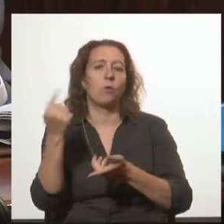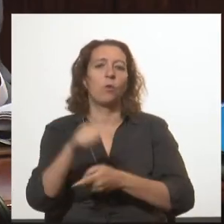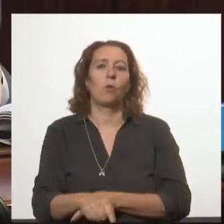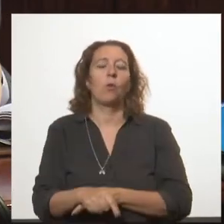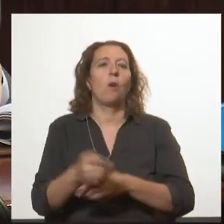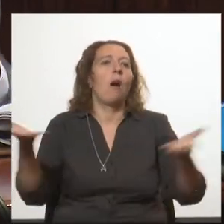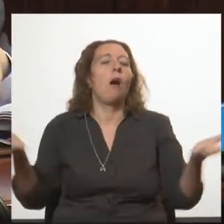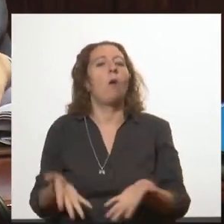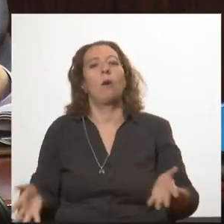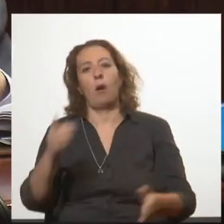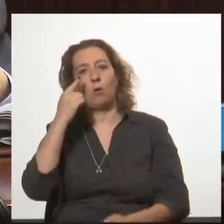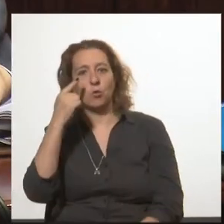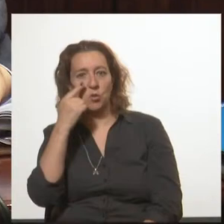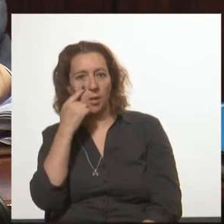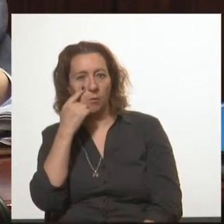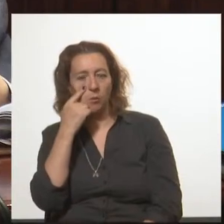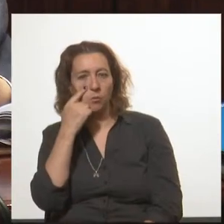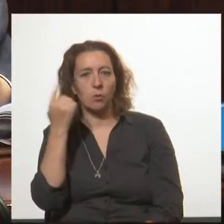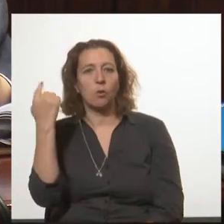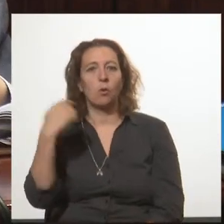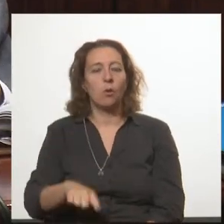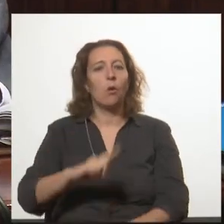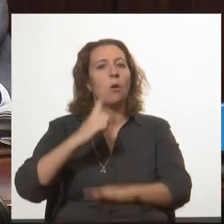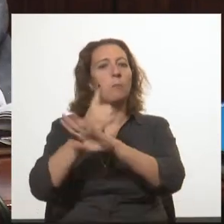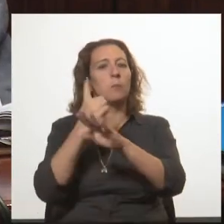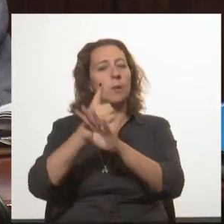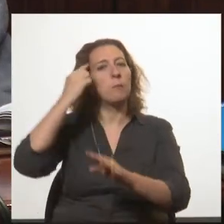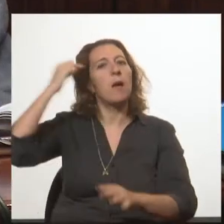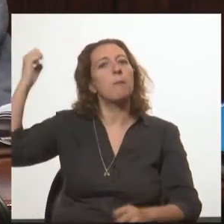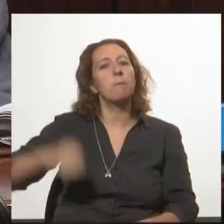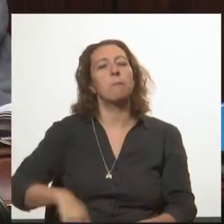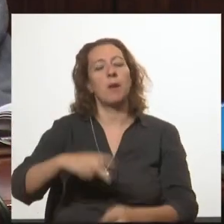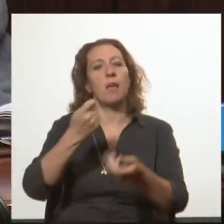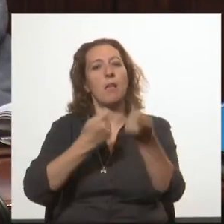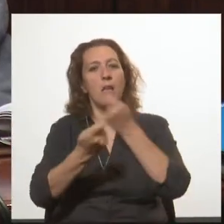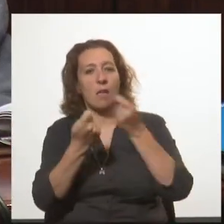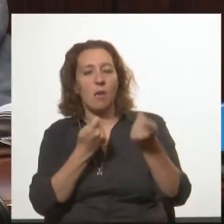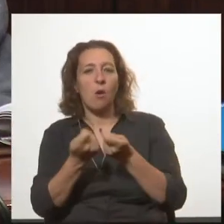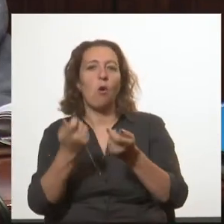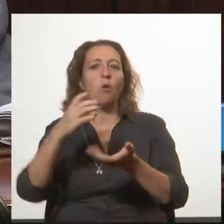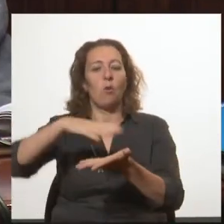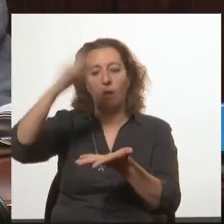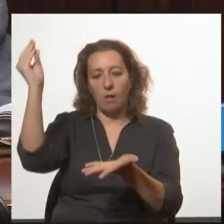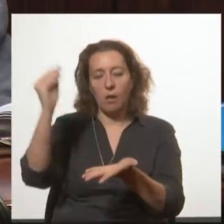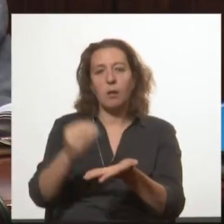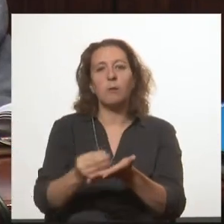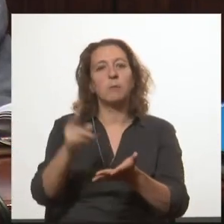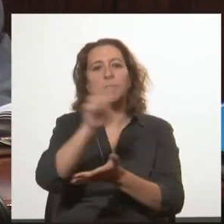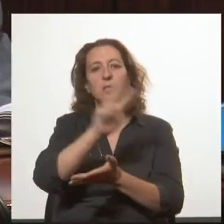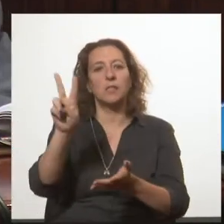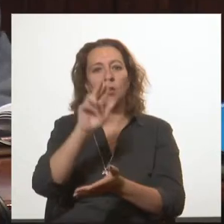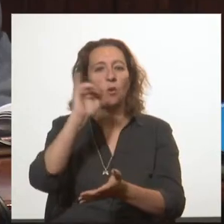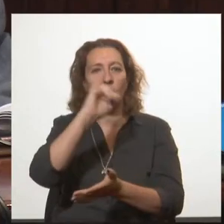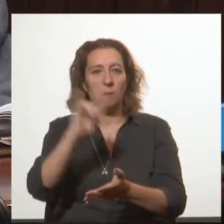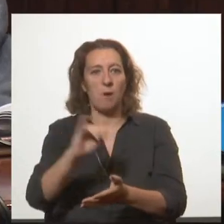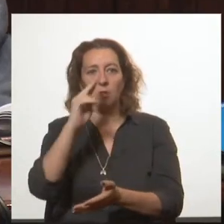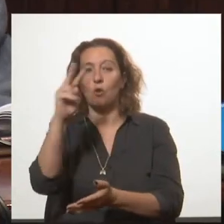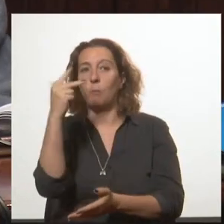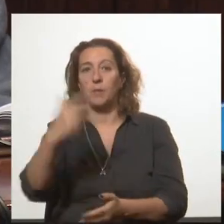ahora los conocemos el primer plan de negocios respecto ante la cne la está fechado el 22 de marzo del 2013